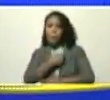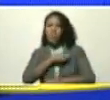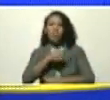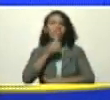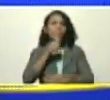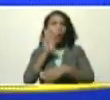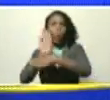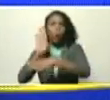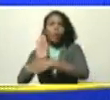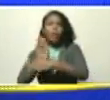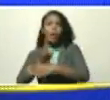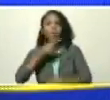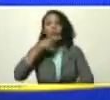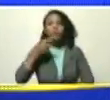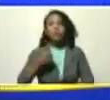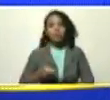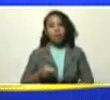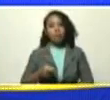protegió? Rusia.